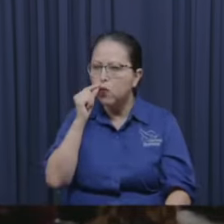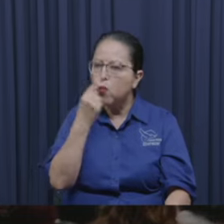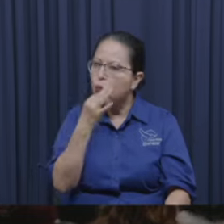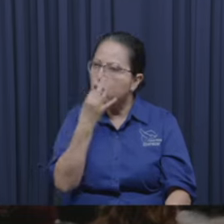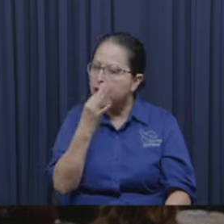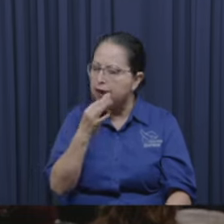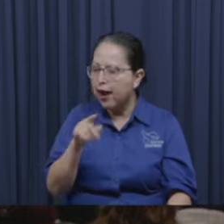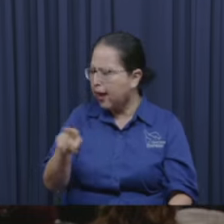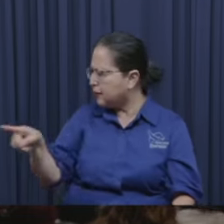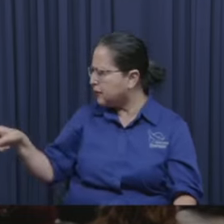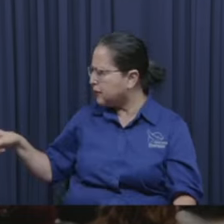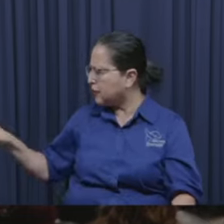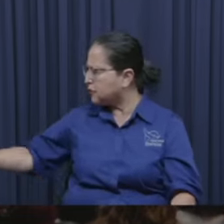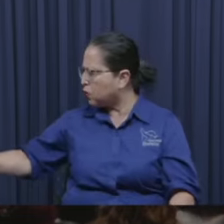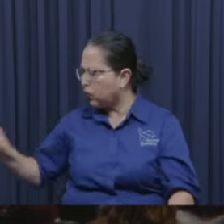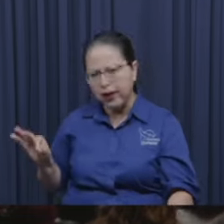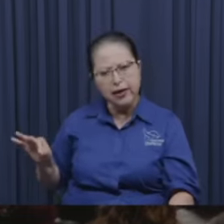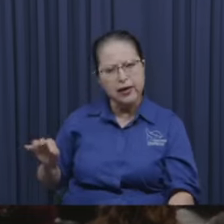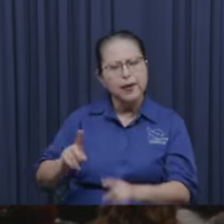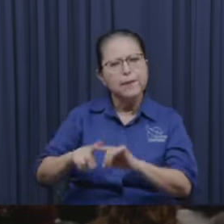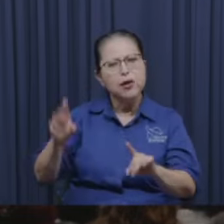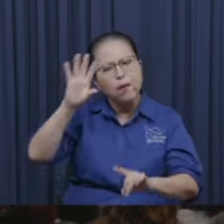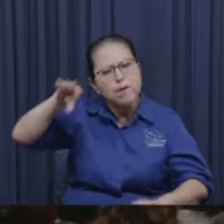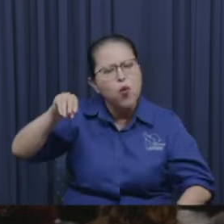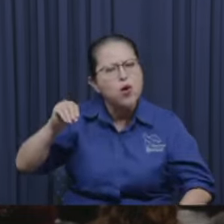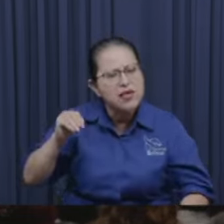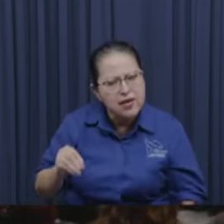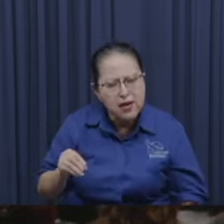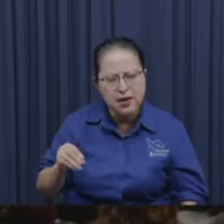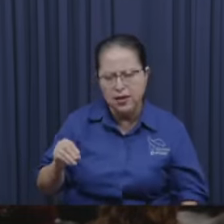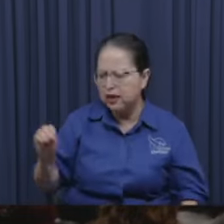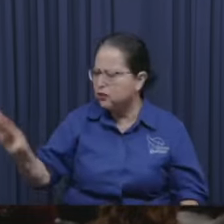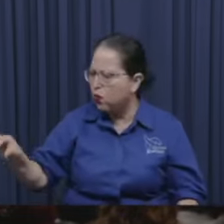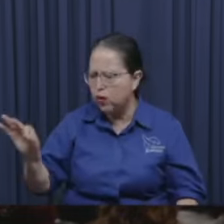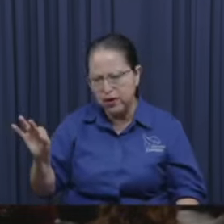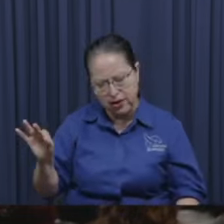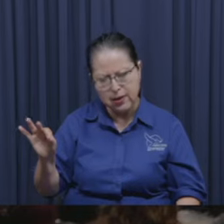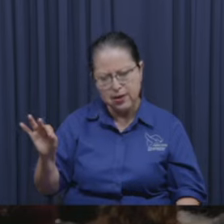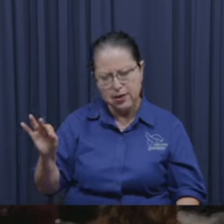tenías por le tenías que quitar al otro su